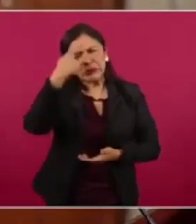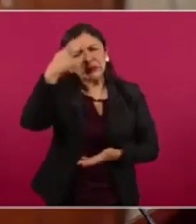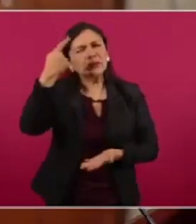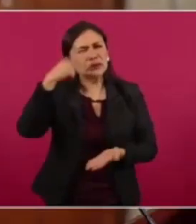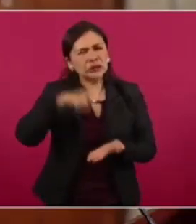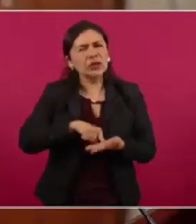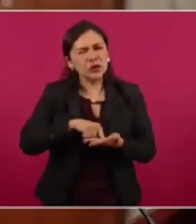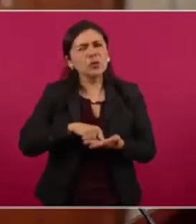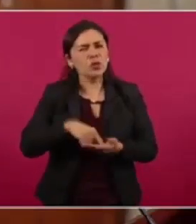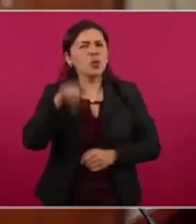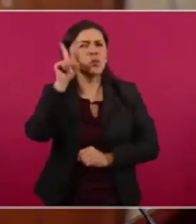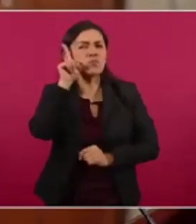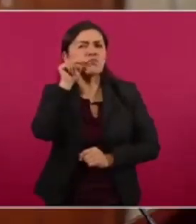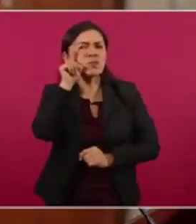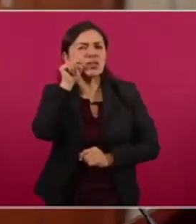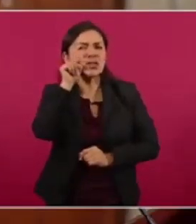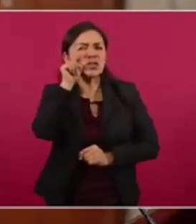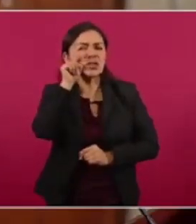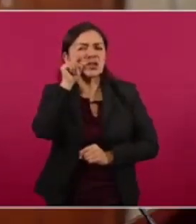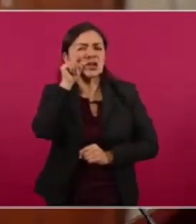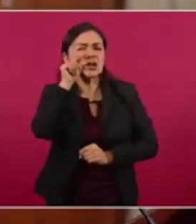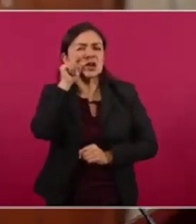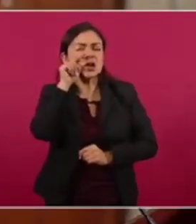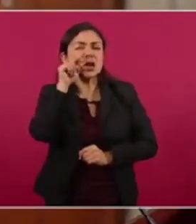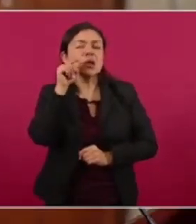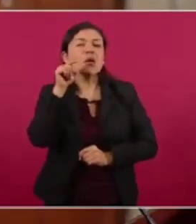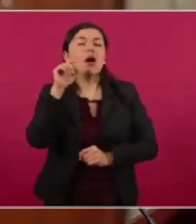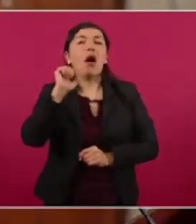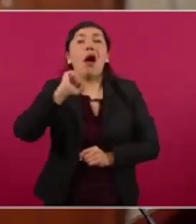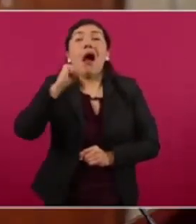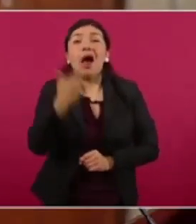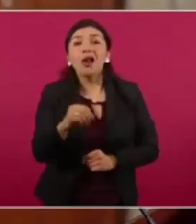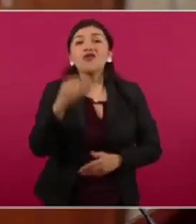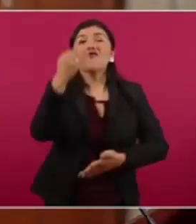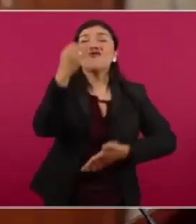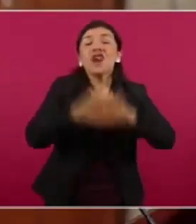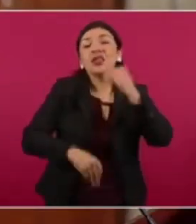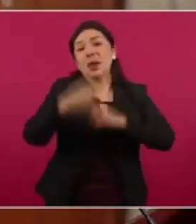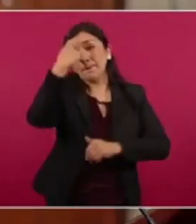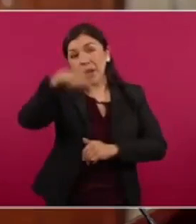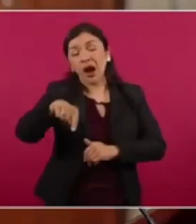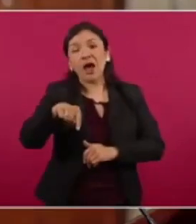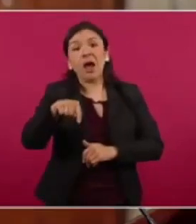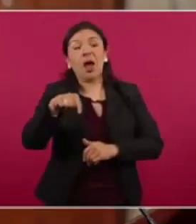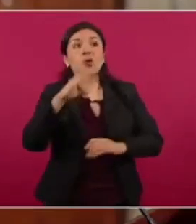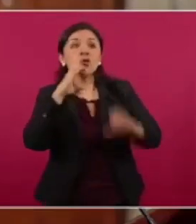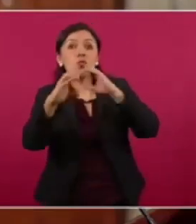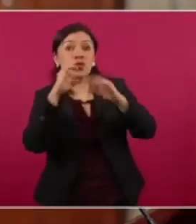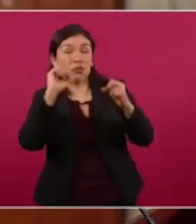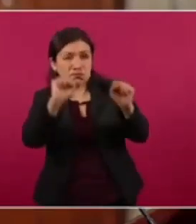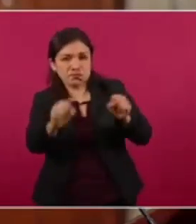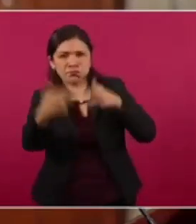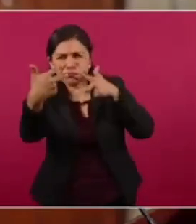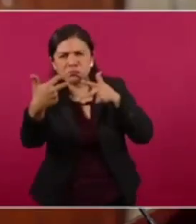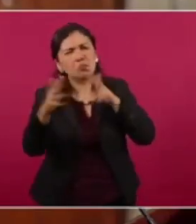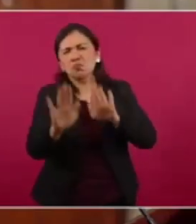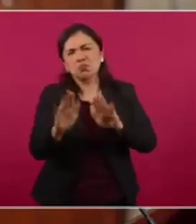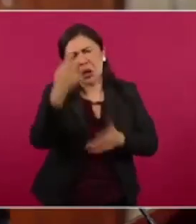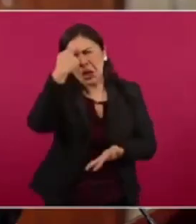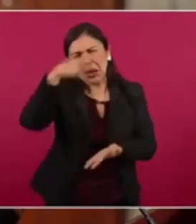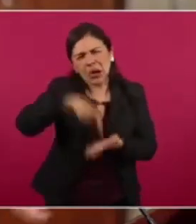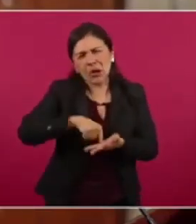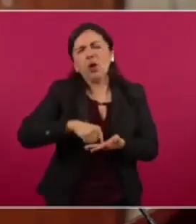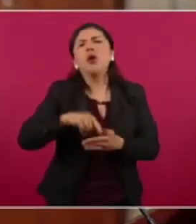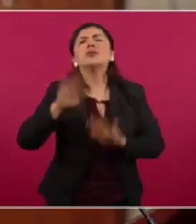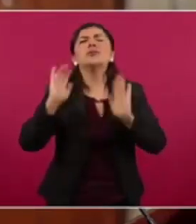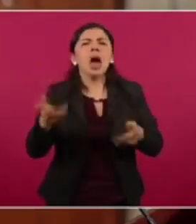ya mañana no haría falta el que tengamos esta comunicación, porque ya la